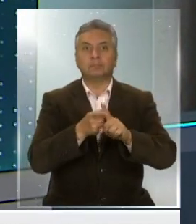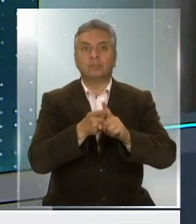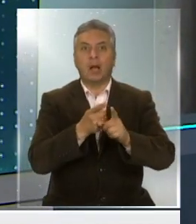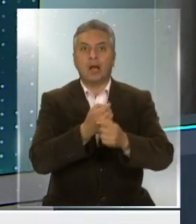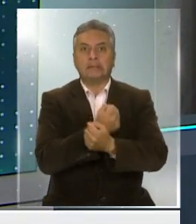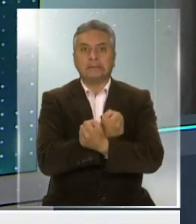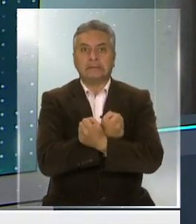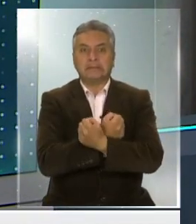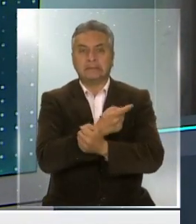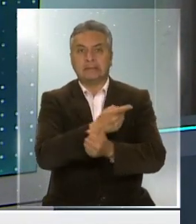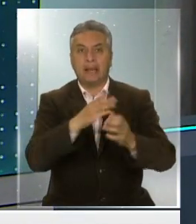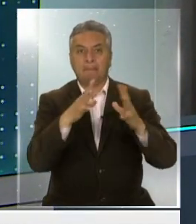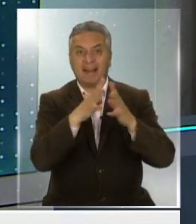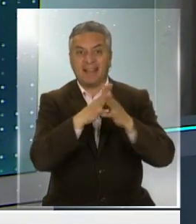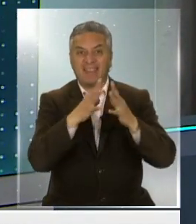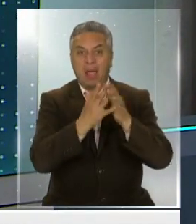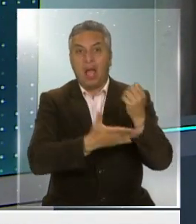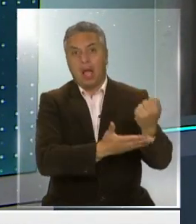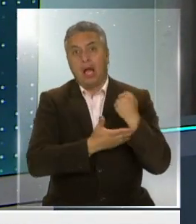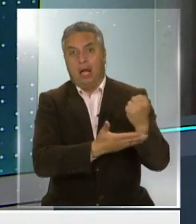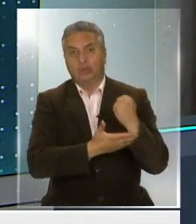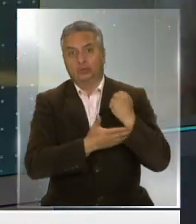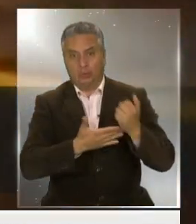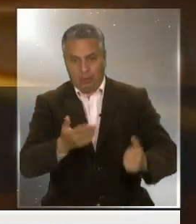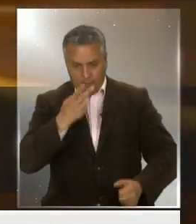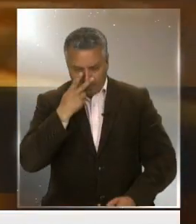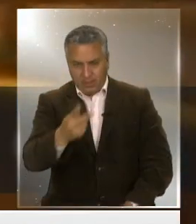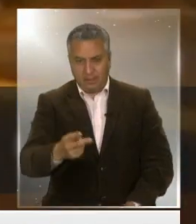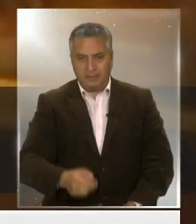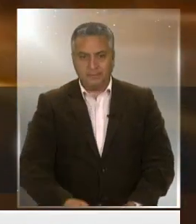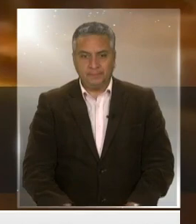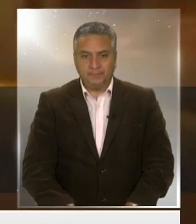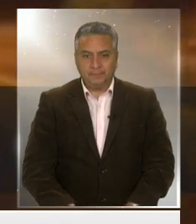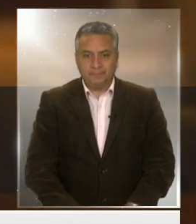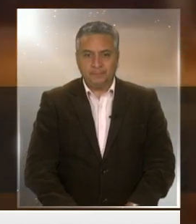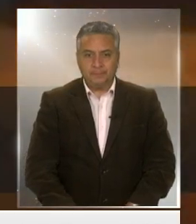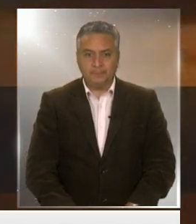además grabado en video. Pablo Tapia tiene el informe.